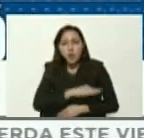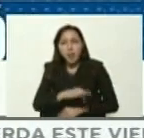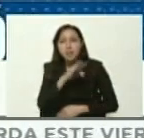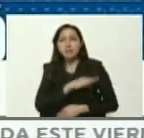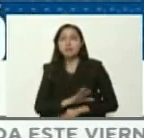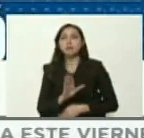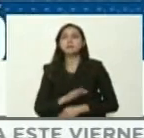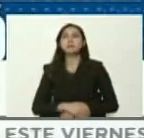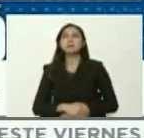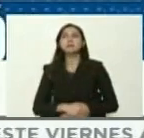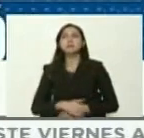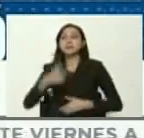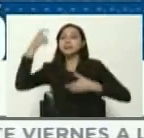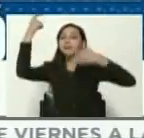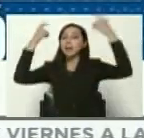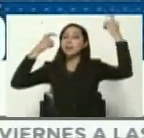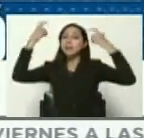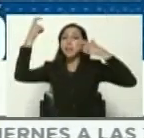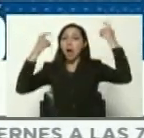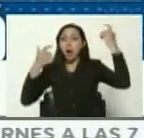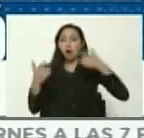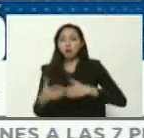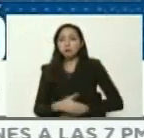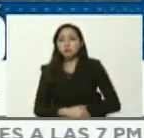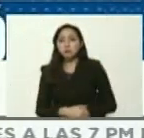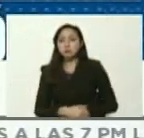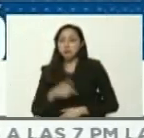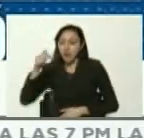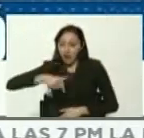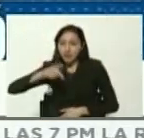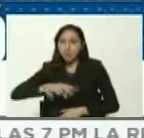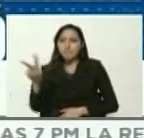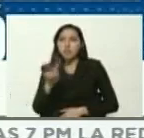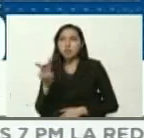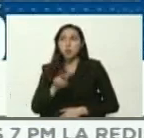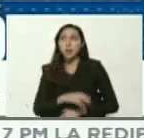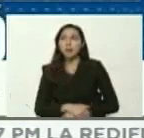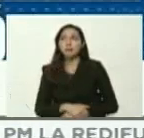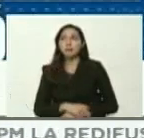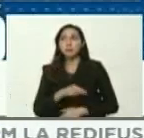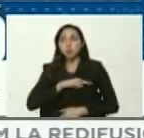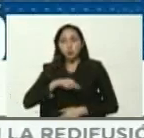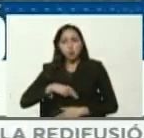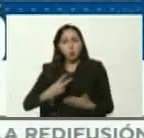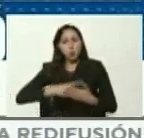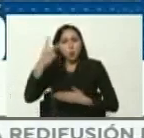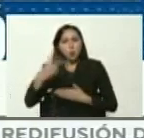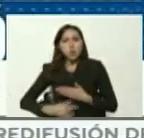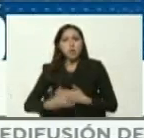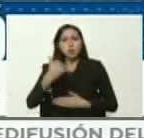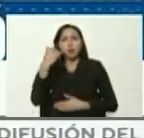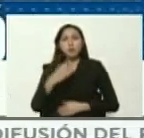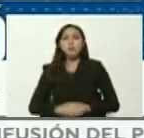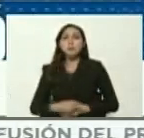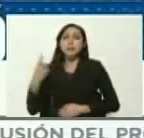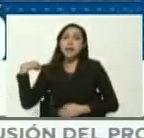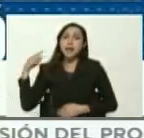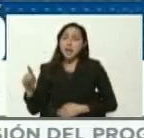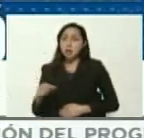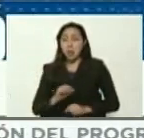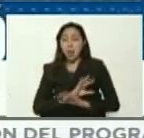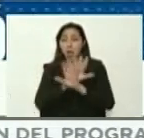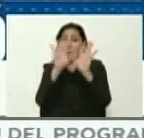socialista, chavista en Venezuela. Tenemos el proyecto está